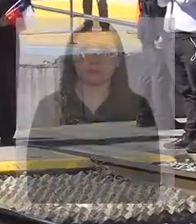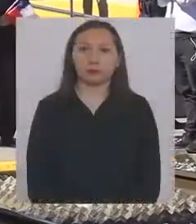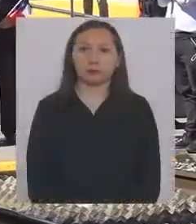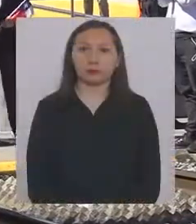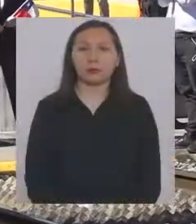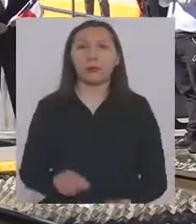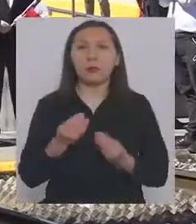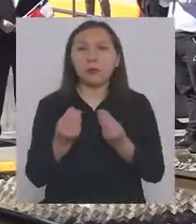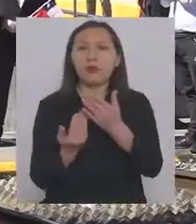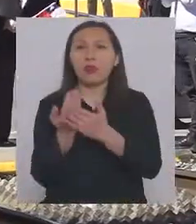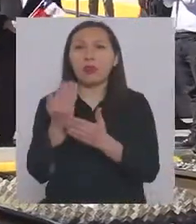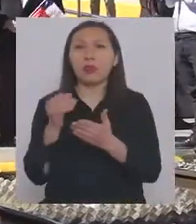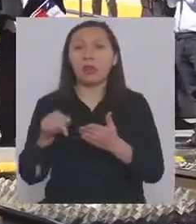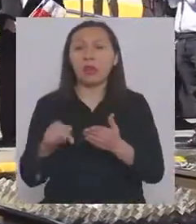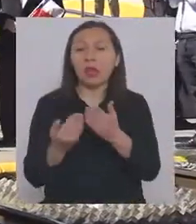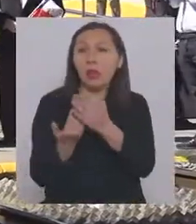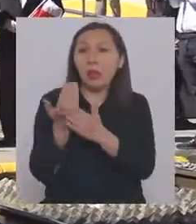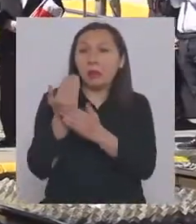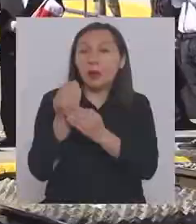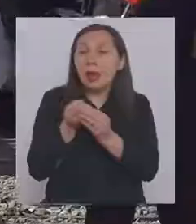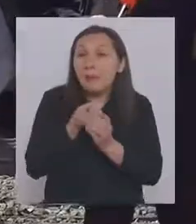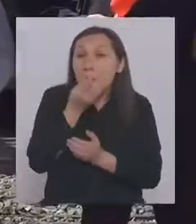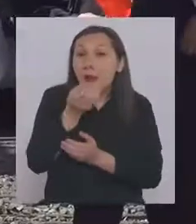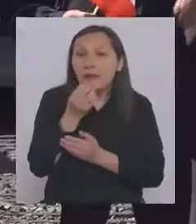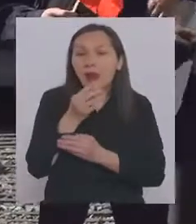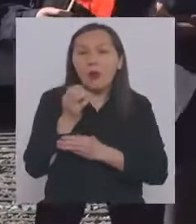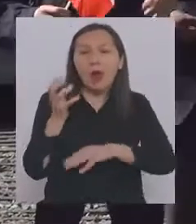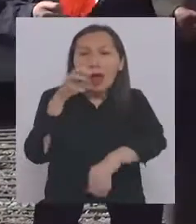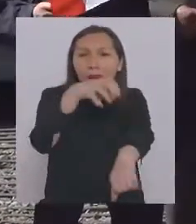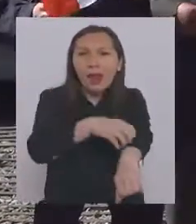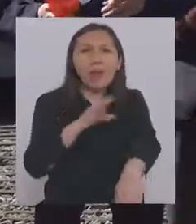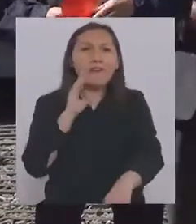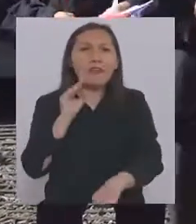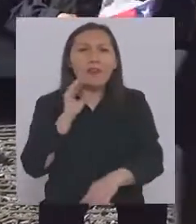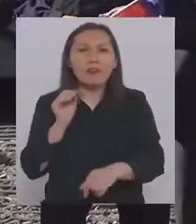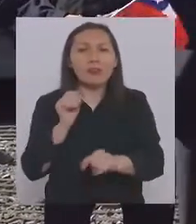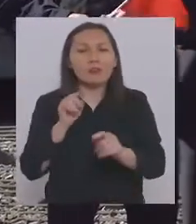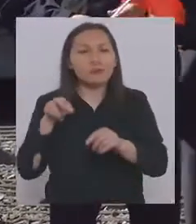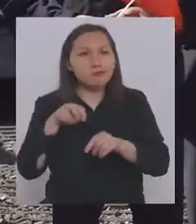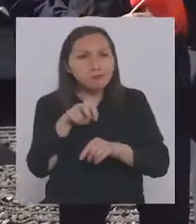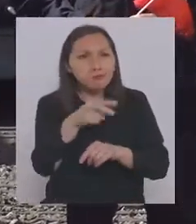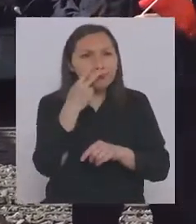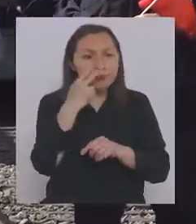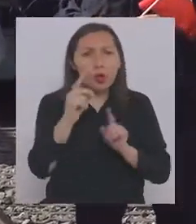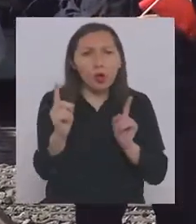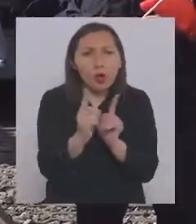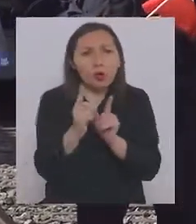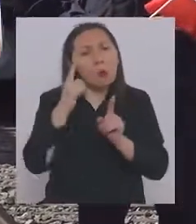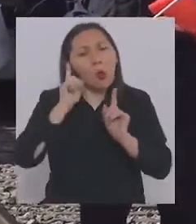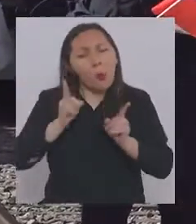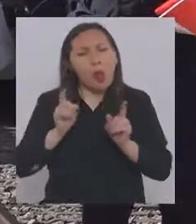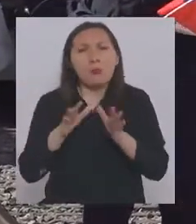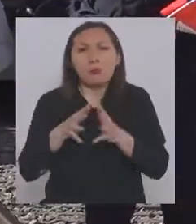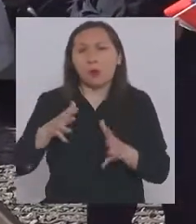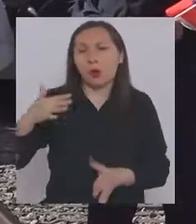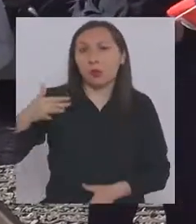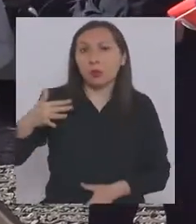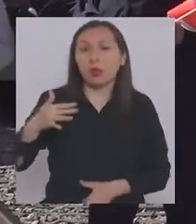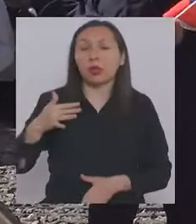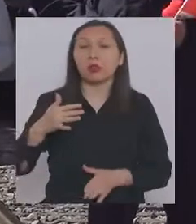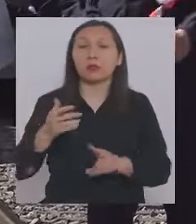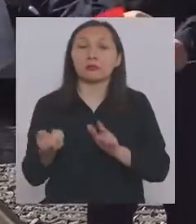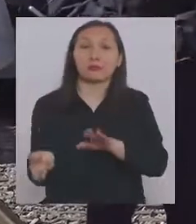Biobío. Hemos hecho un trayecto corto, pero muy significativo, porque andar en